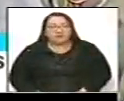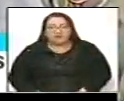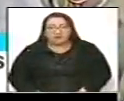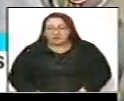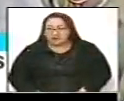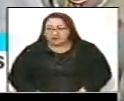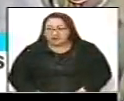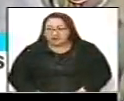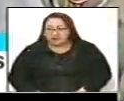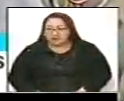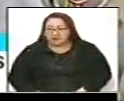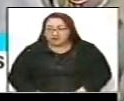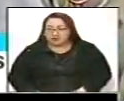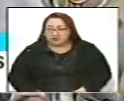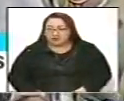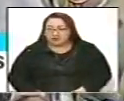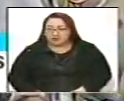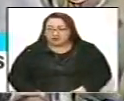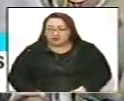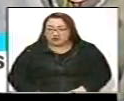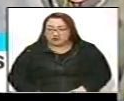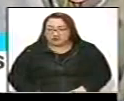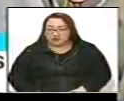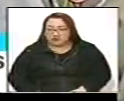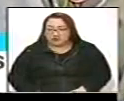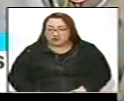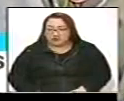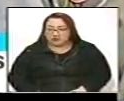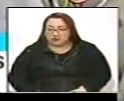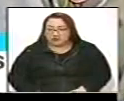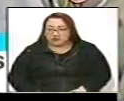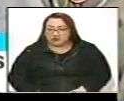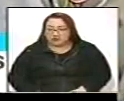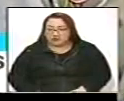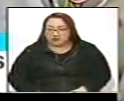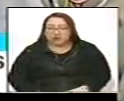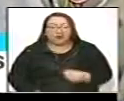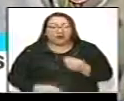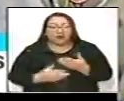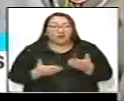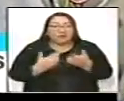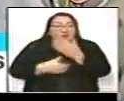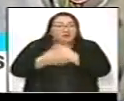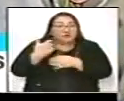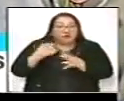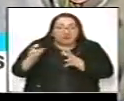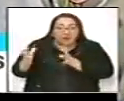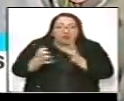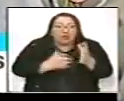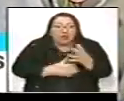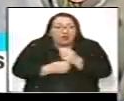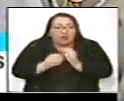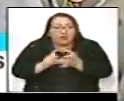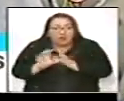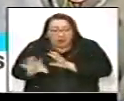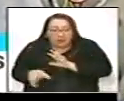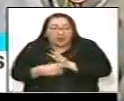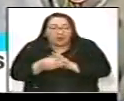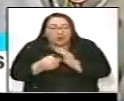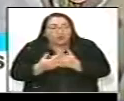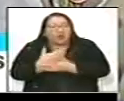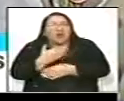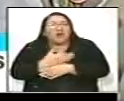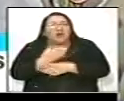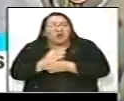sentido metamórfico. Es decir, como de lo anterior hay cosas que se recuperan y se incorporan nuevas